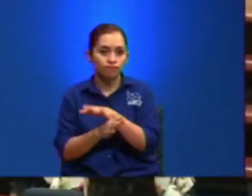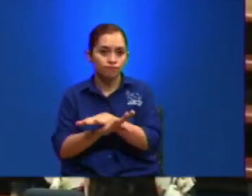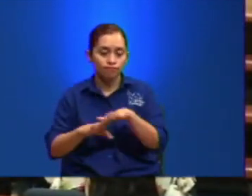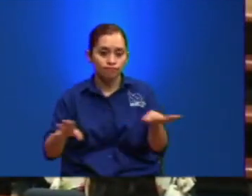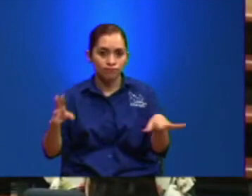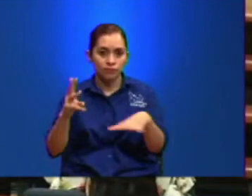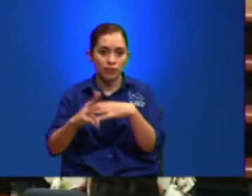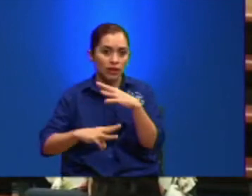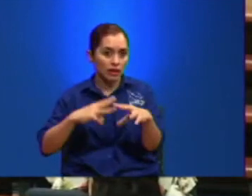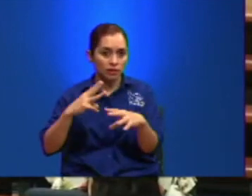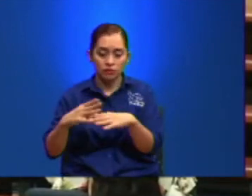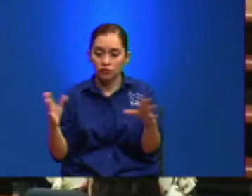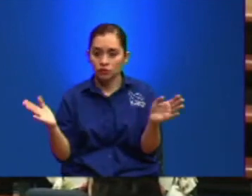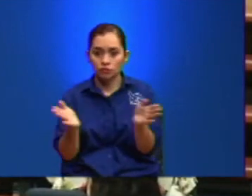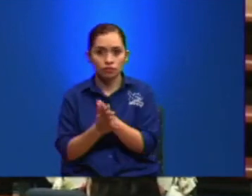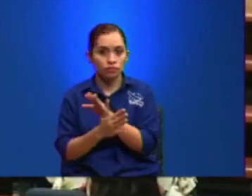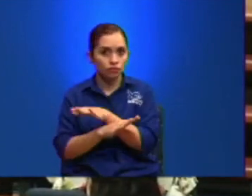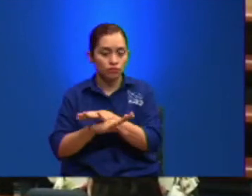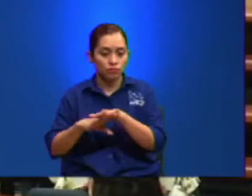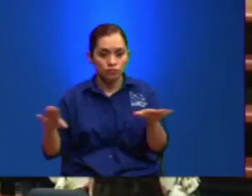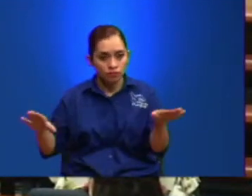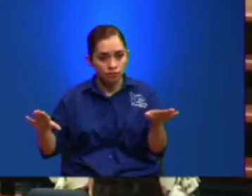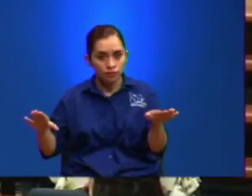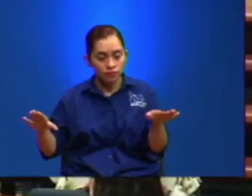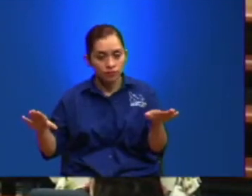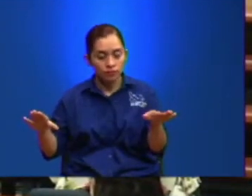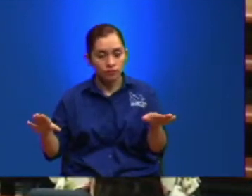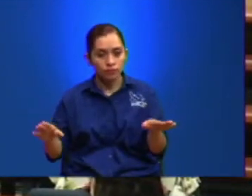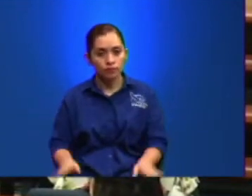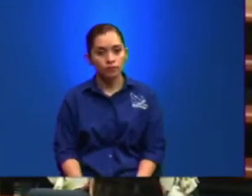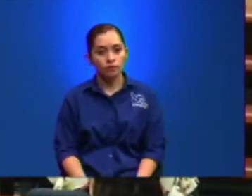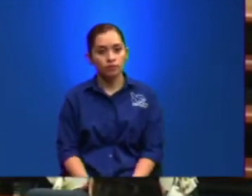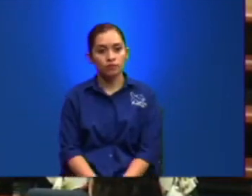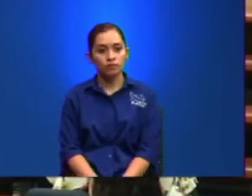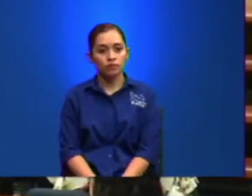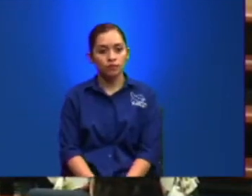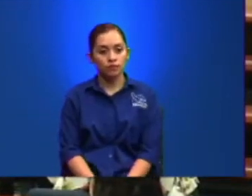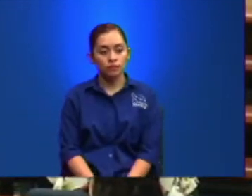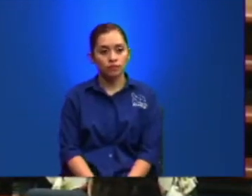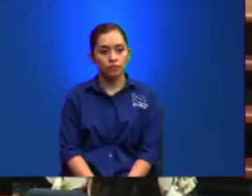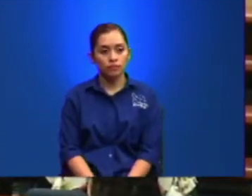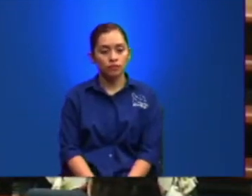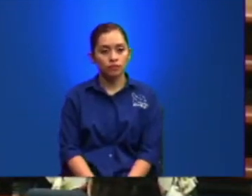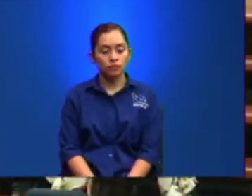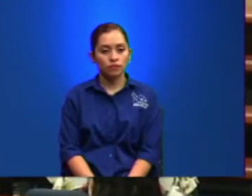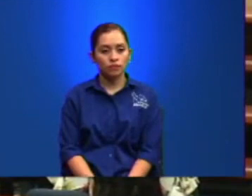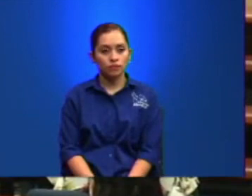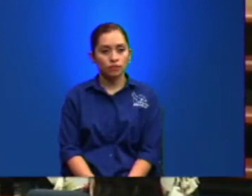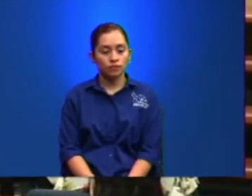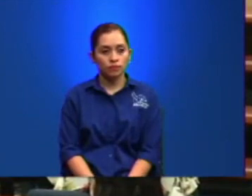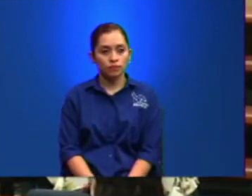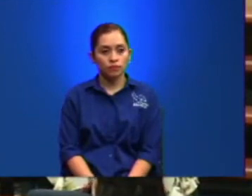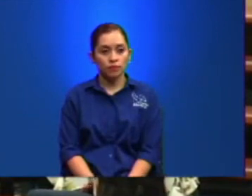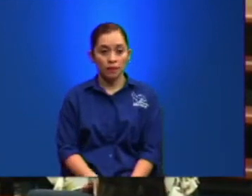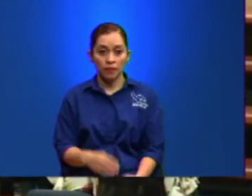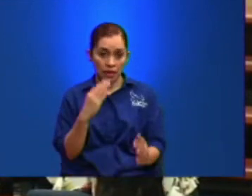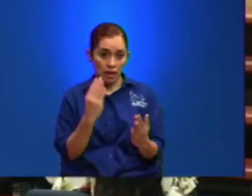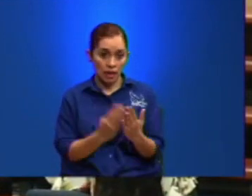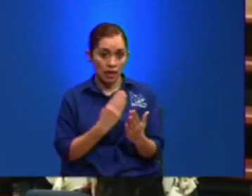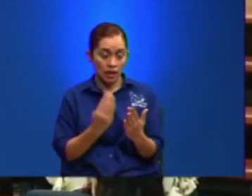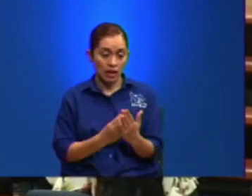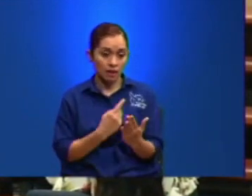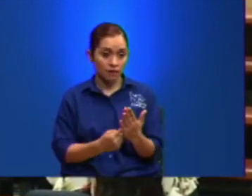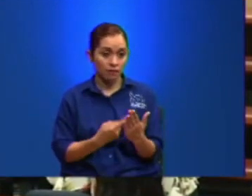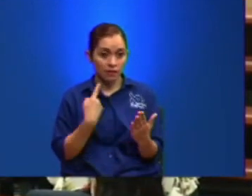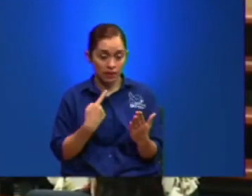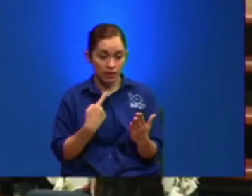diluvio entonces las aguas bajaron y que 15 codos pero ponga el baile que dios no lo